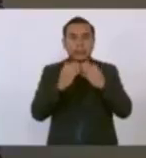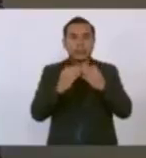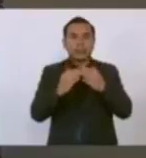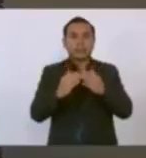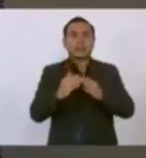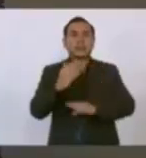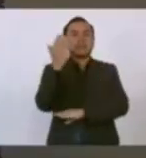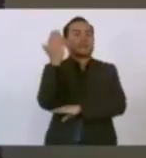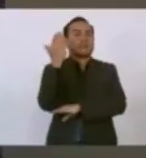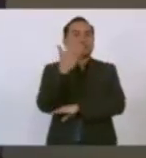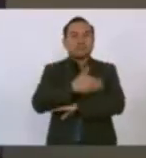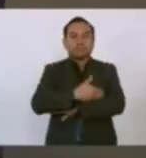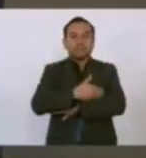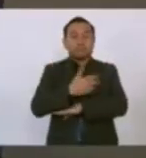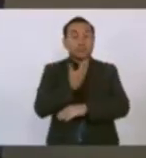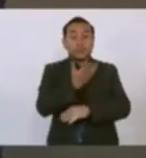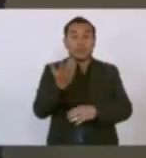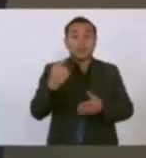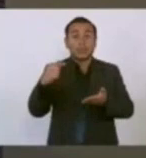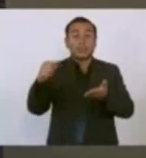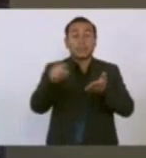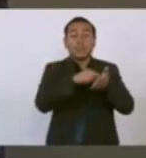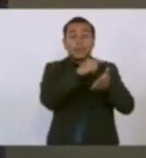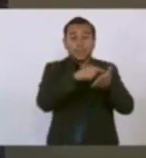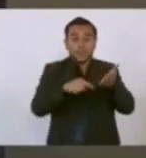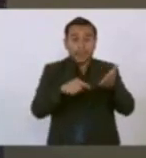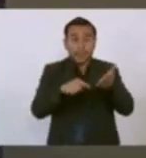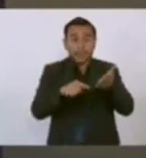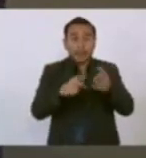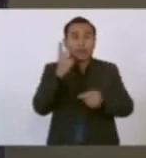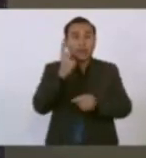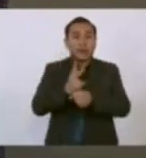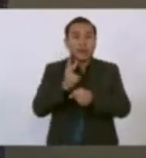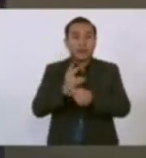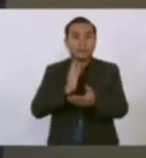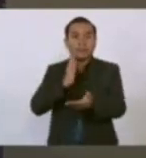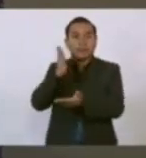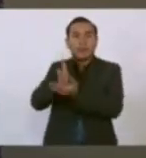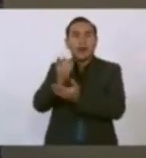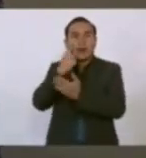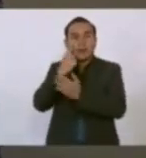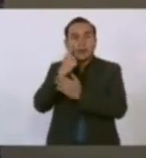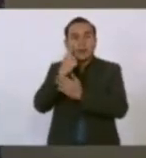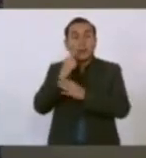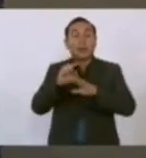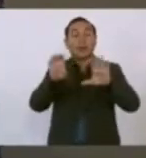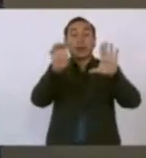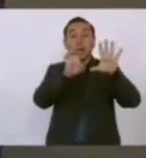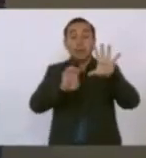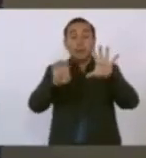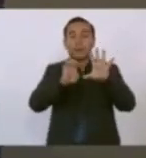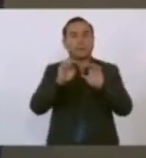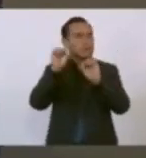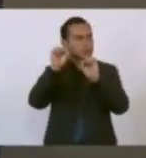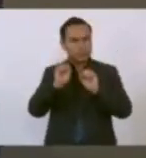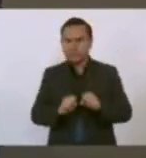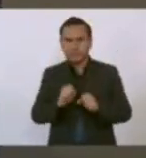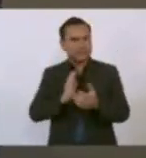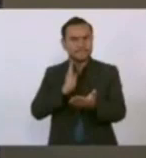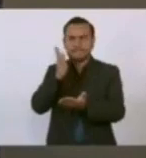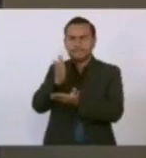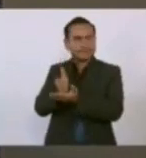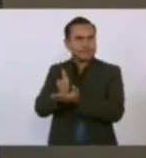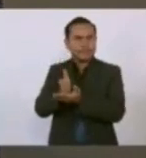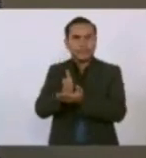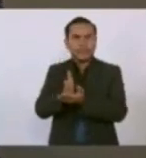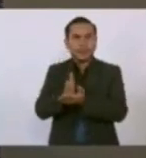vuelos que vienen de Europa, es decir, que el vuelo de Iberia que se movió para Guatemala solo se movió por unos días, porque a partir de mañana ya no va a poder llegar a